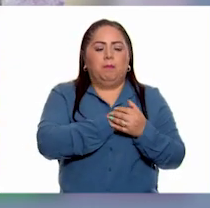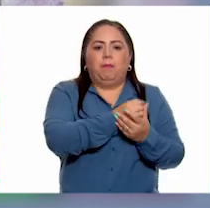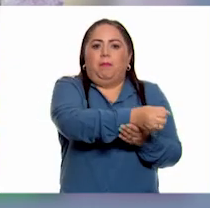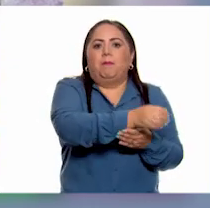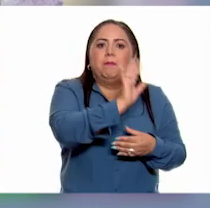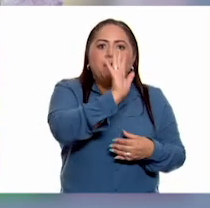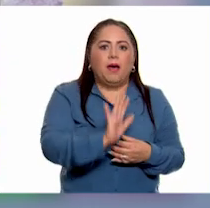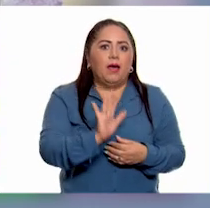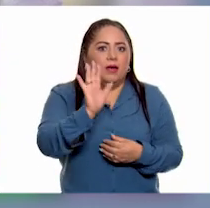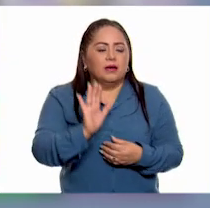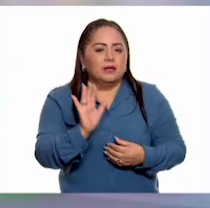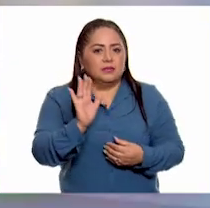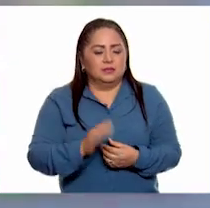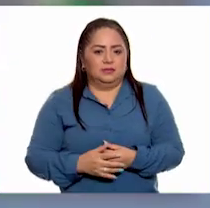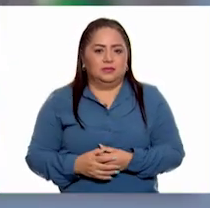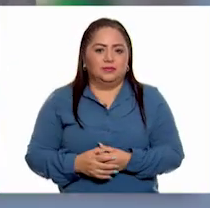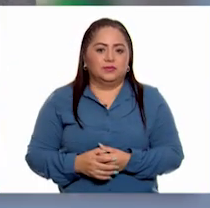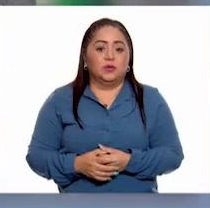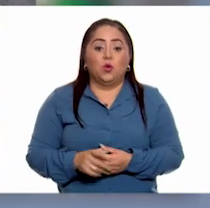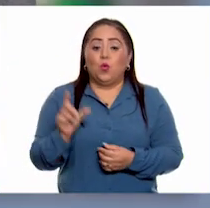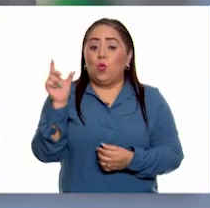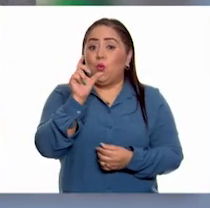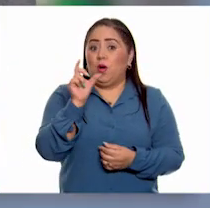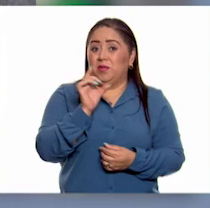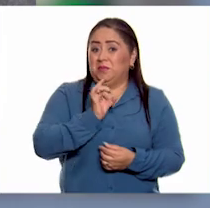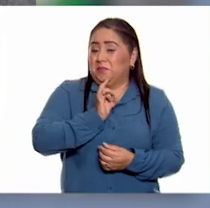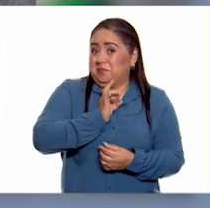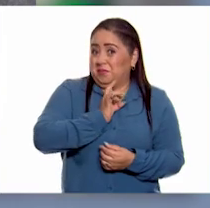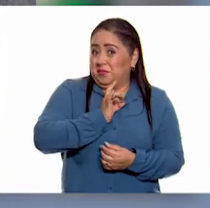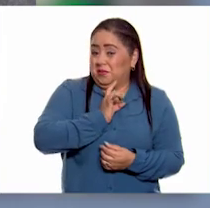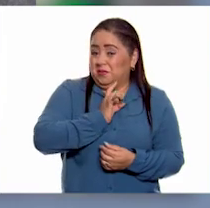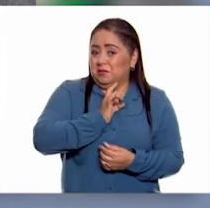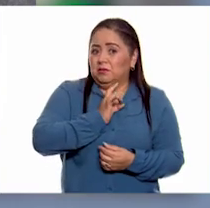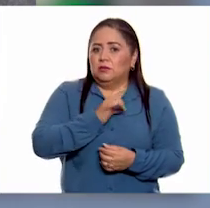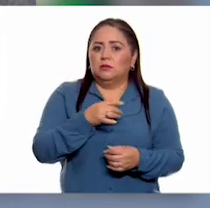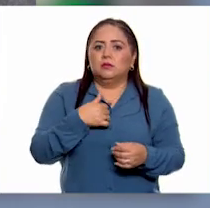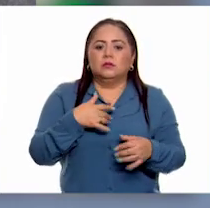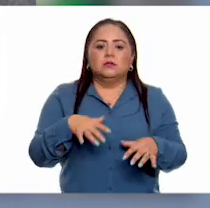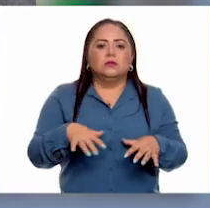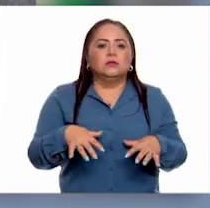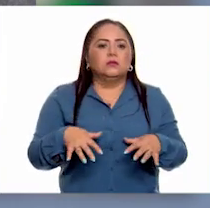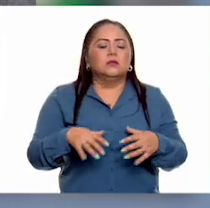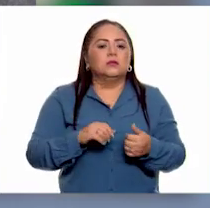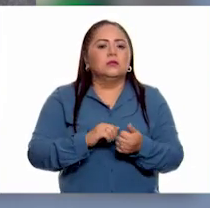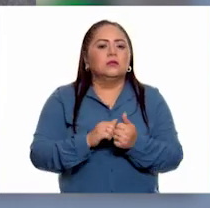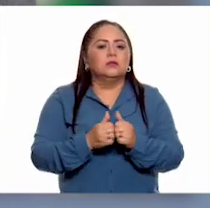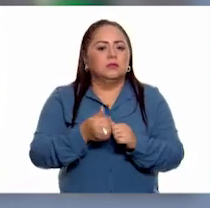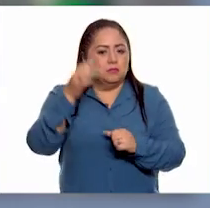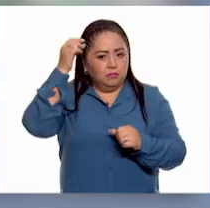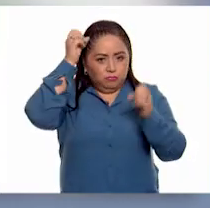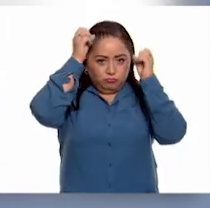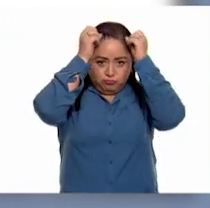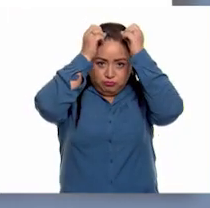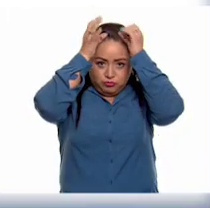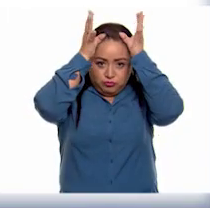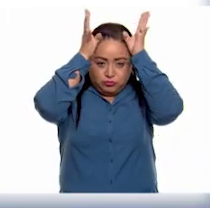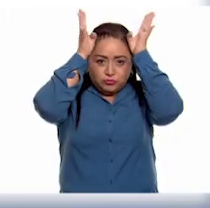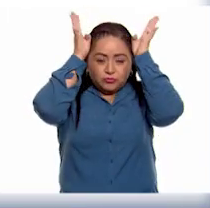del pecho. Cuando tengo miedo, tiemblo y se me pone el pelo de